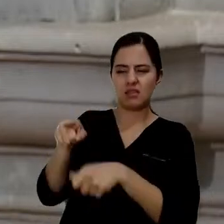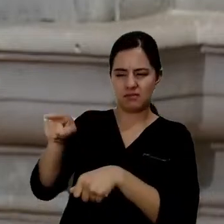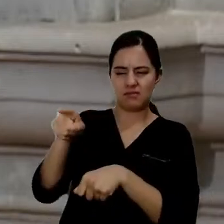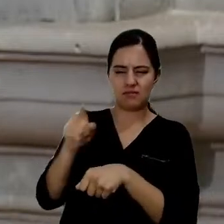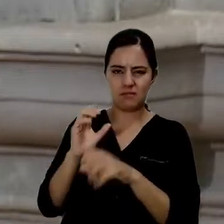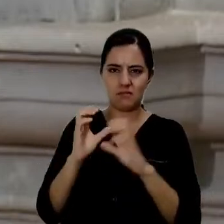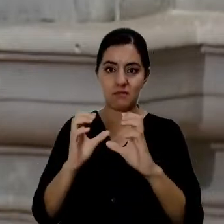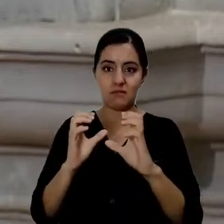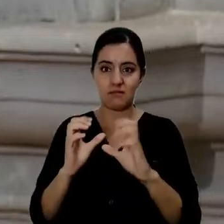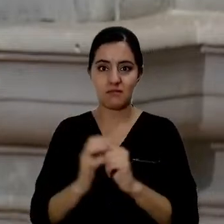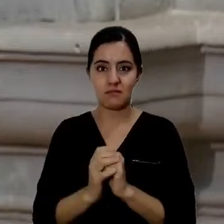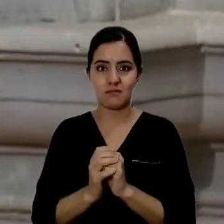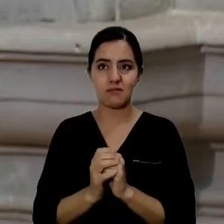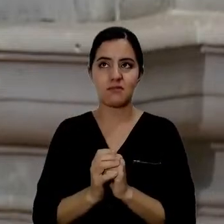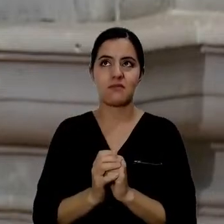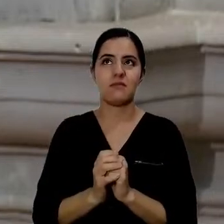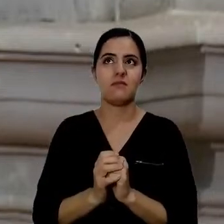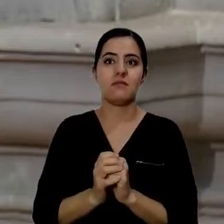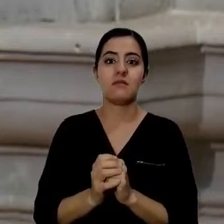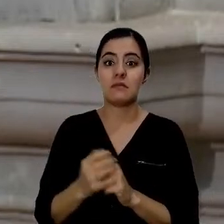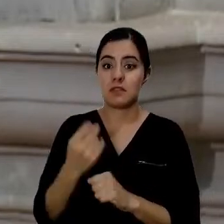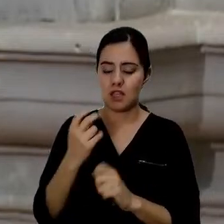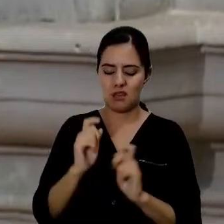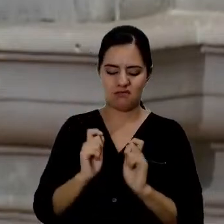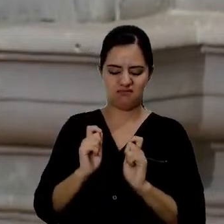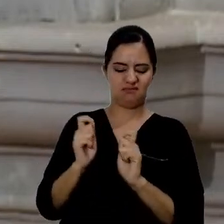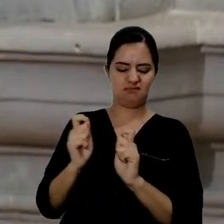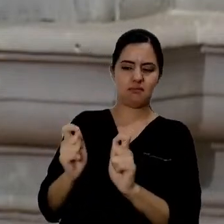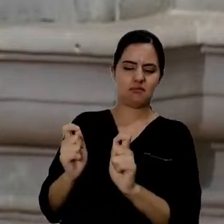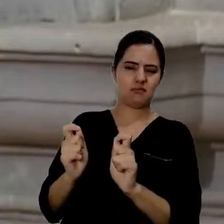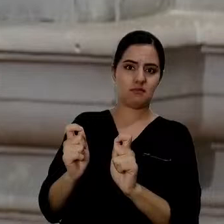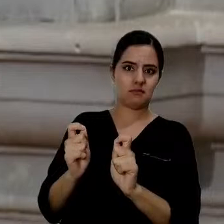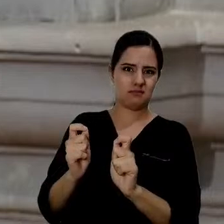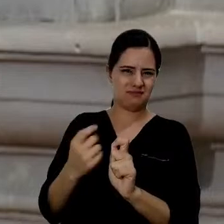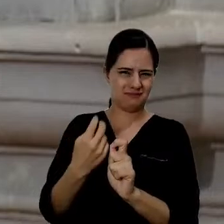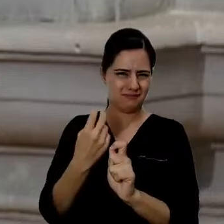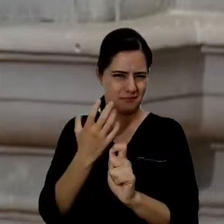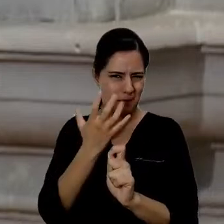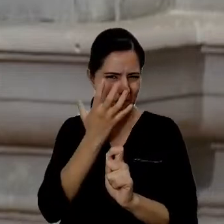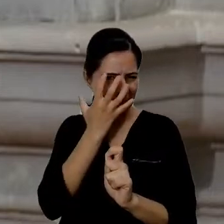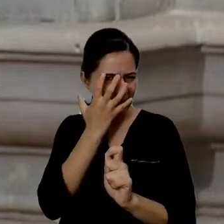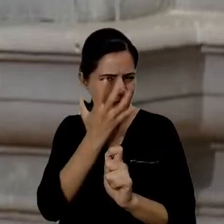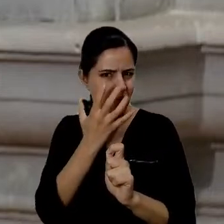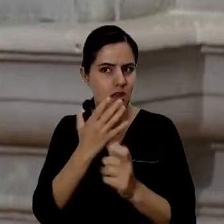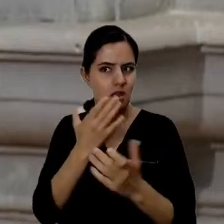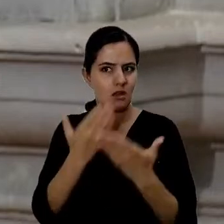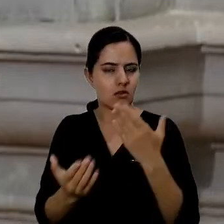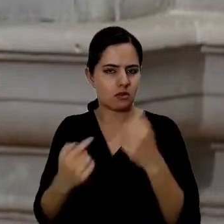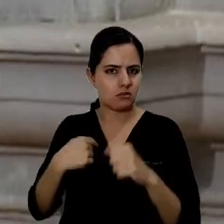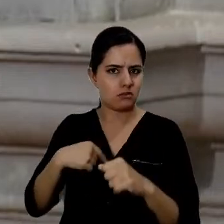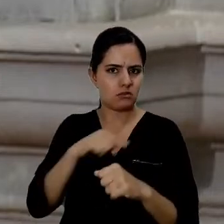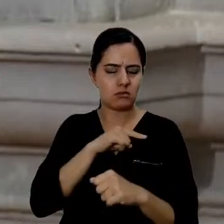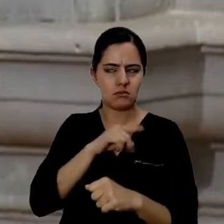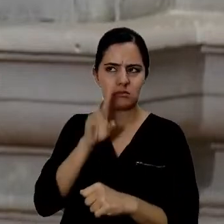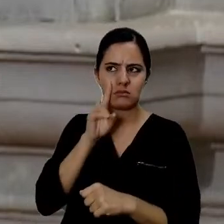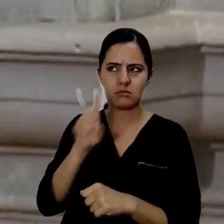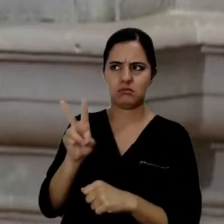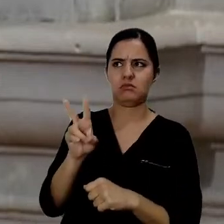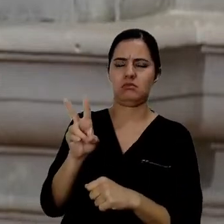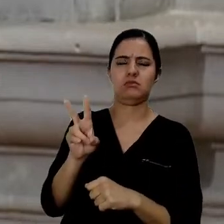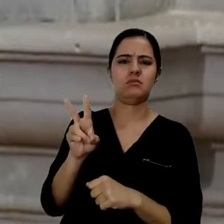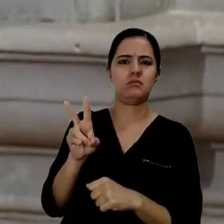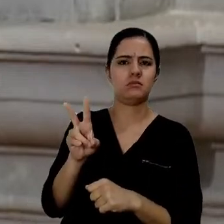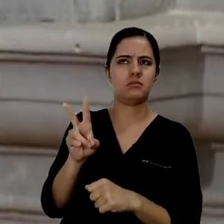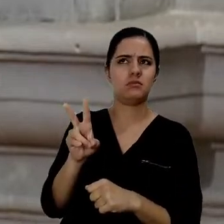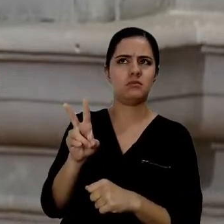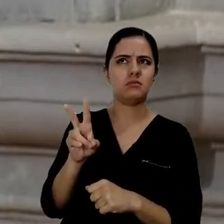responsabilidad, lo que es todavía penoso para quienes vemos hoy desde otra trinchera, es